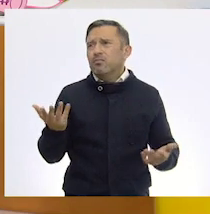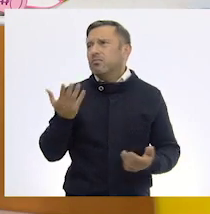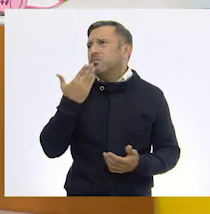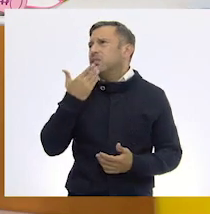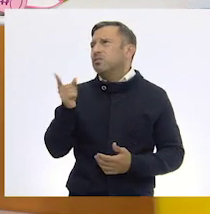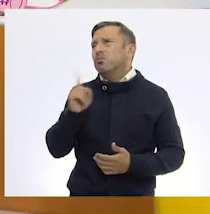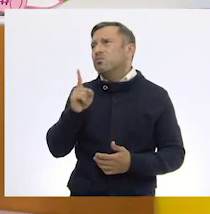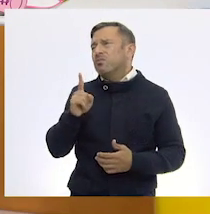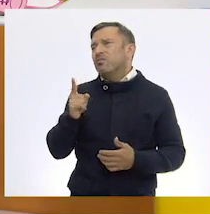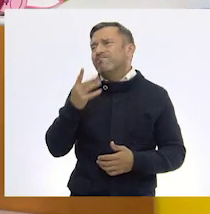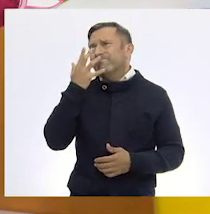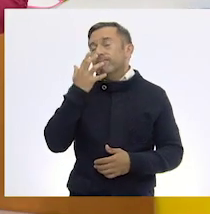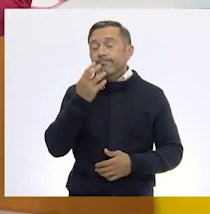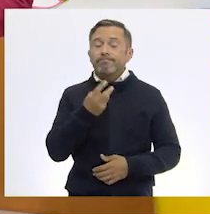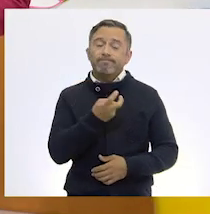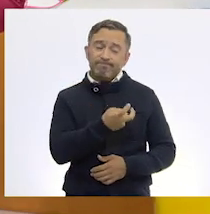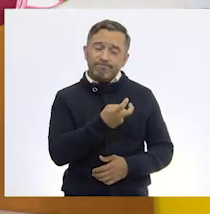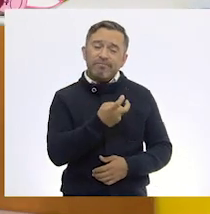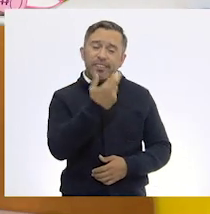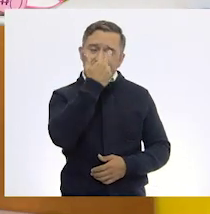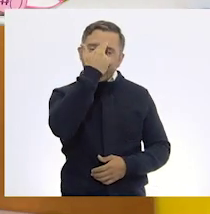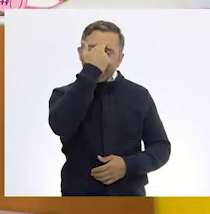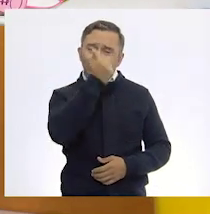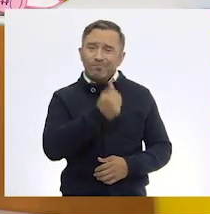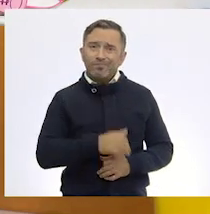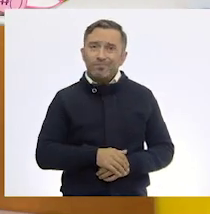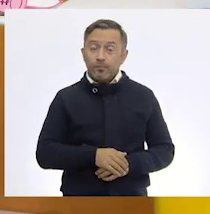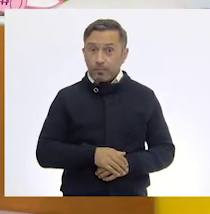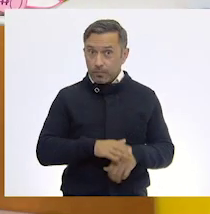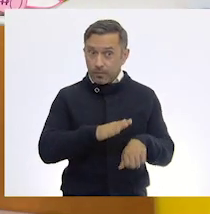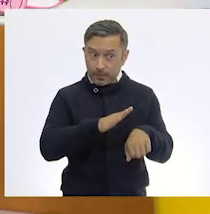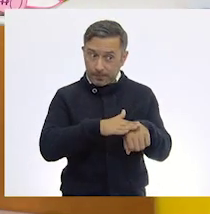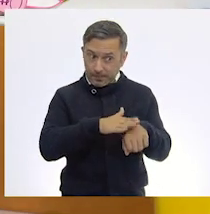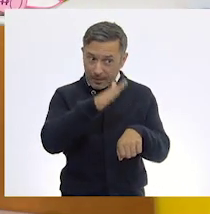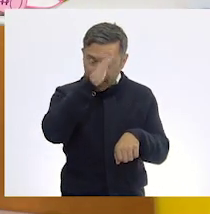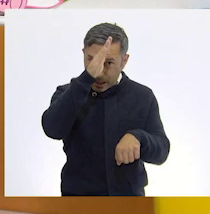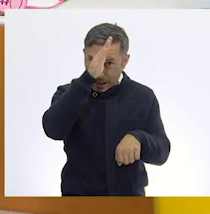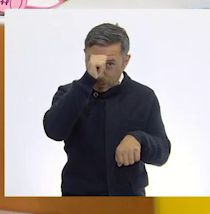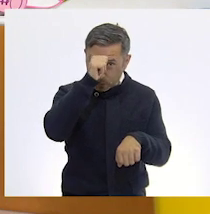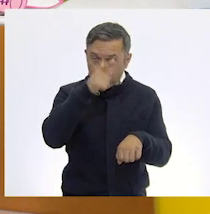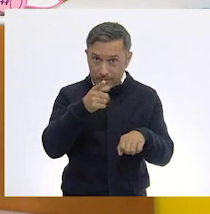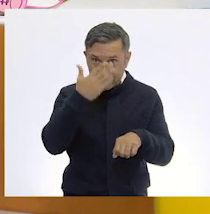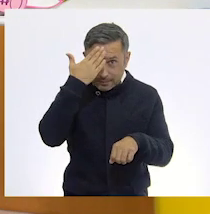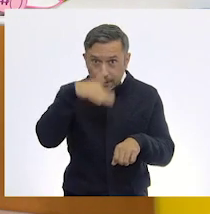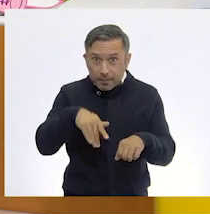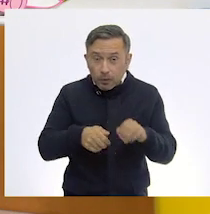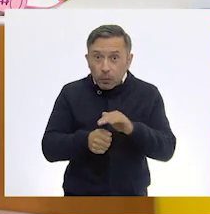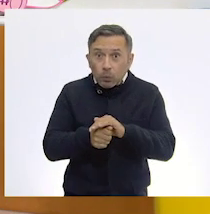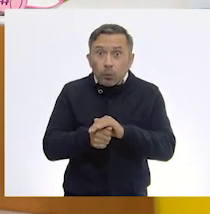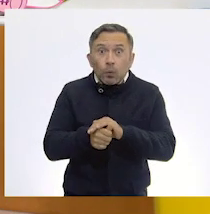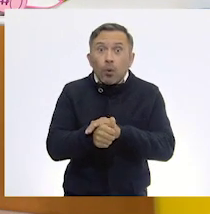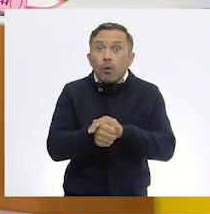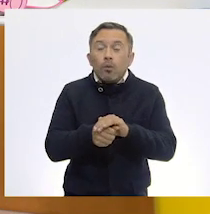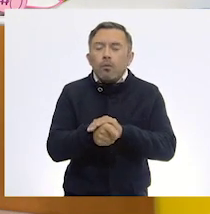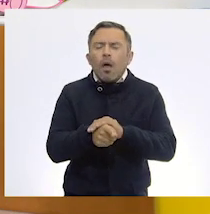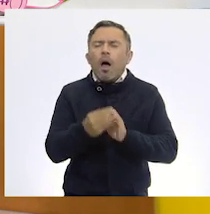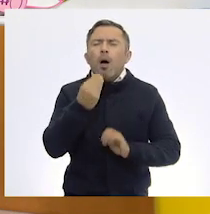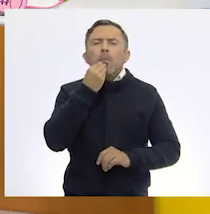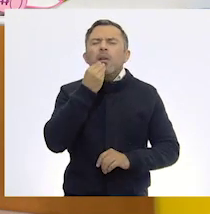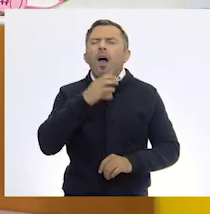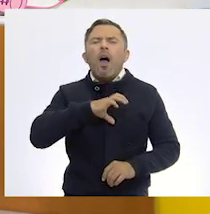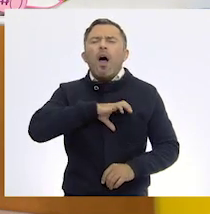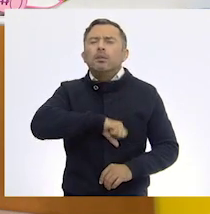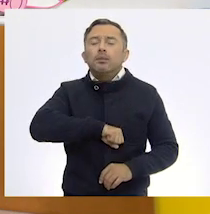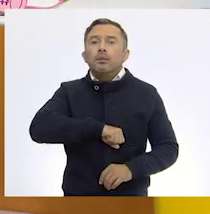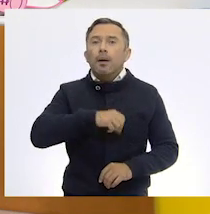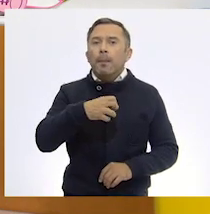Panchito y Alexia. ¿Recuerdan ustedes que a las tortugas les gusta comer medusas? Bueno, pues a veces las